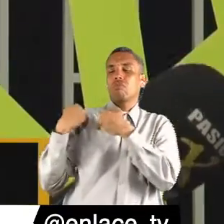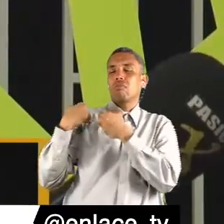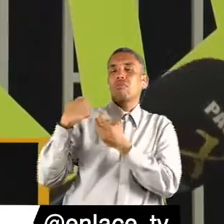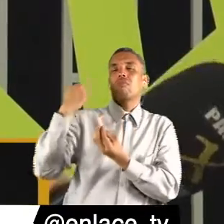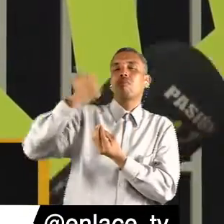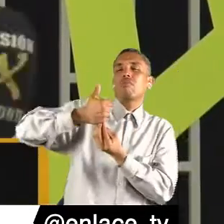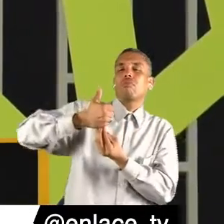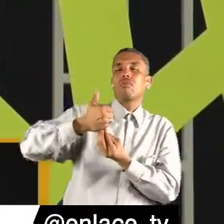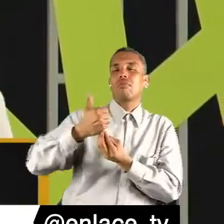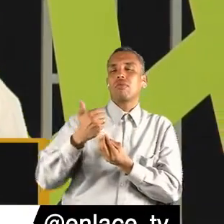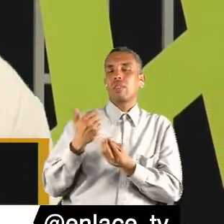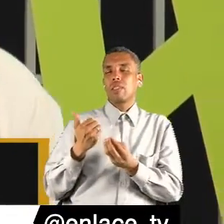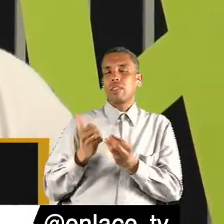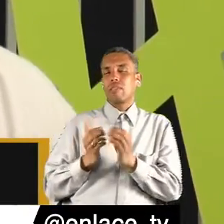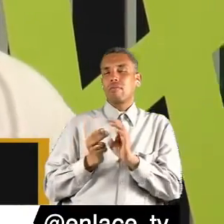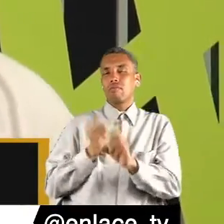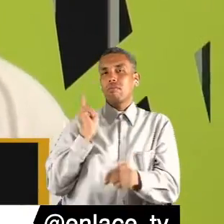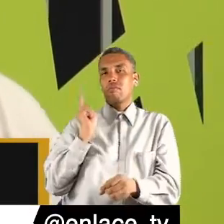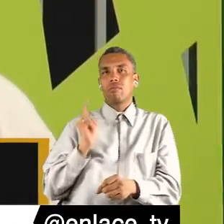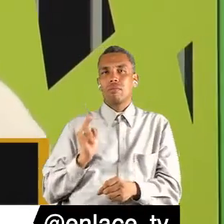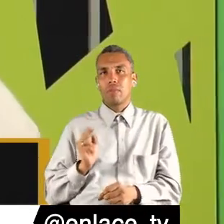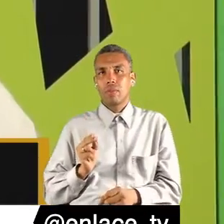¿Hay tristeza, profe? Sí.